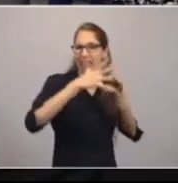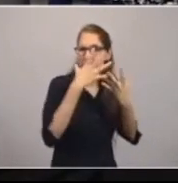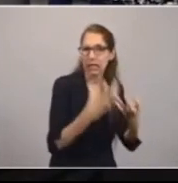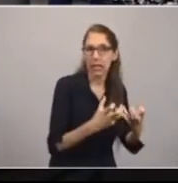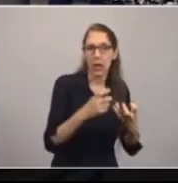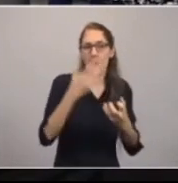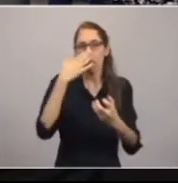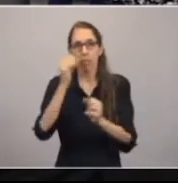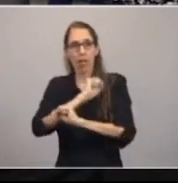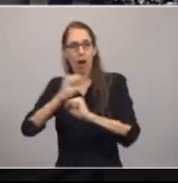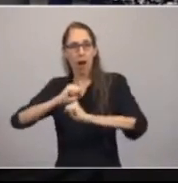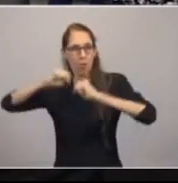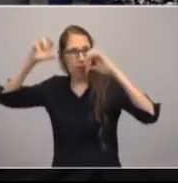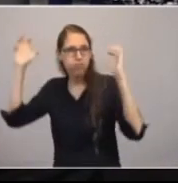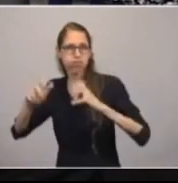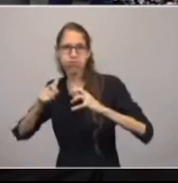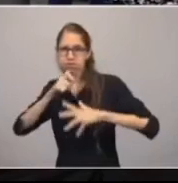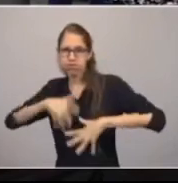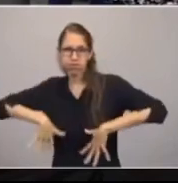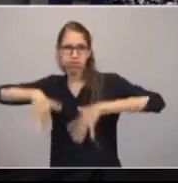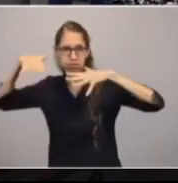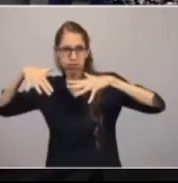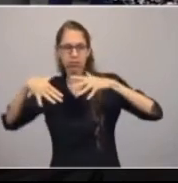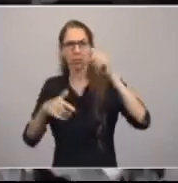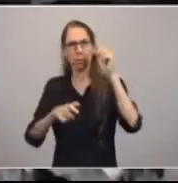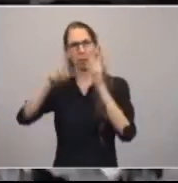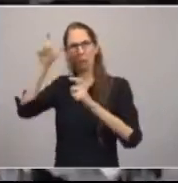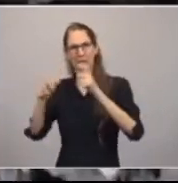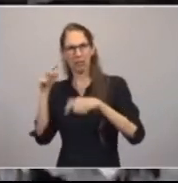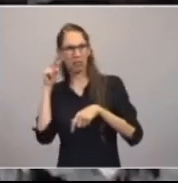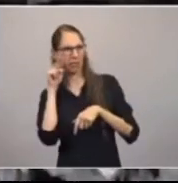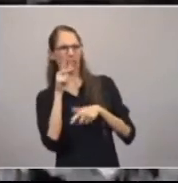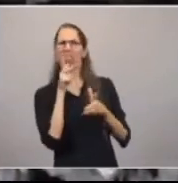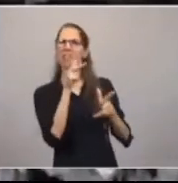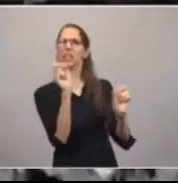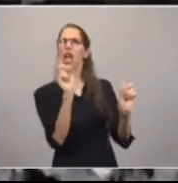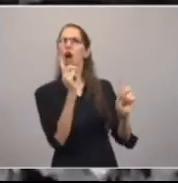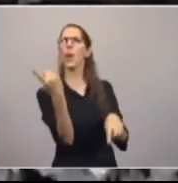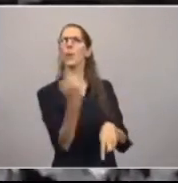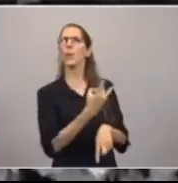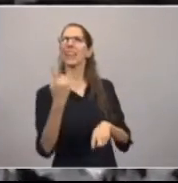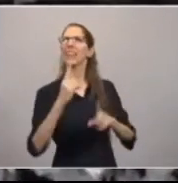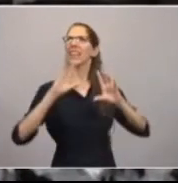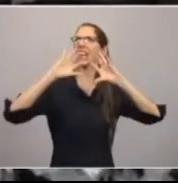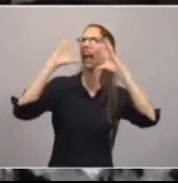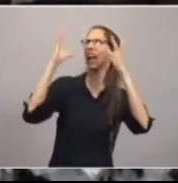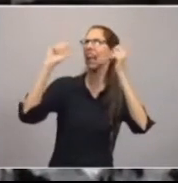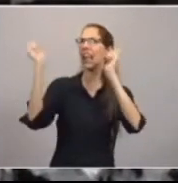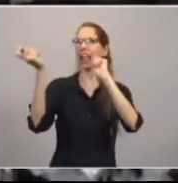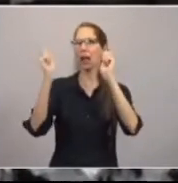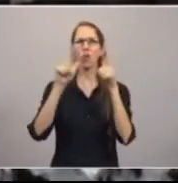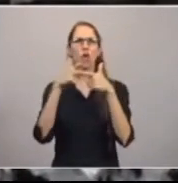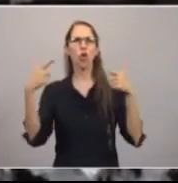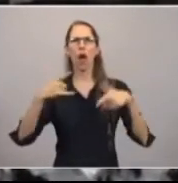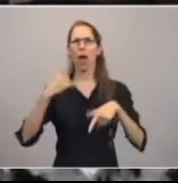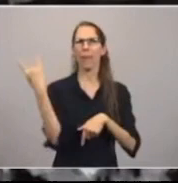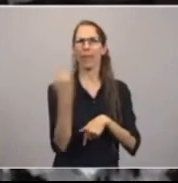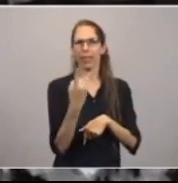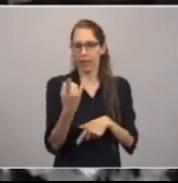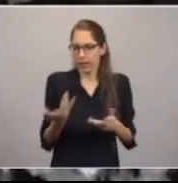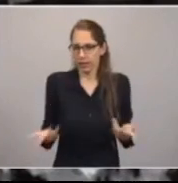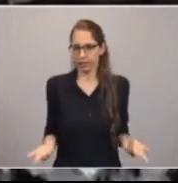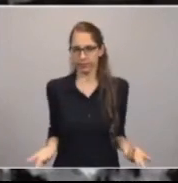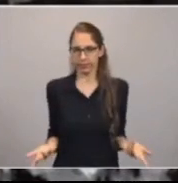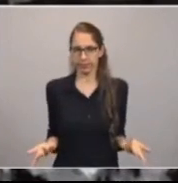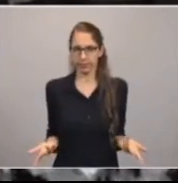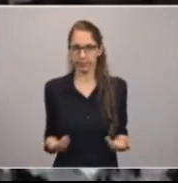cambio climático y las dificultades que hay derivadas de este fenómeno global, ya pasa de necio a